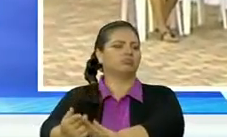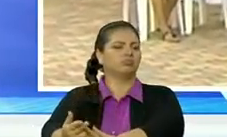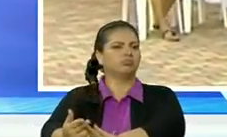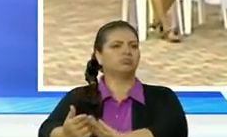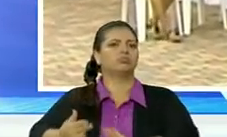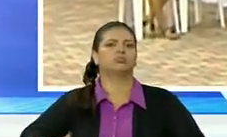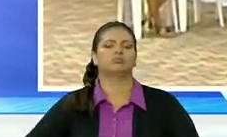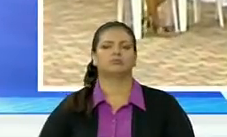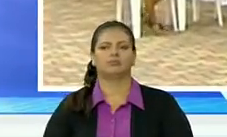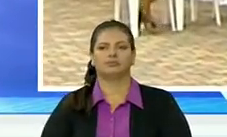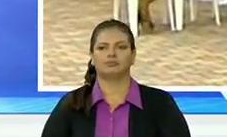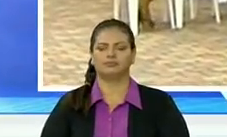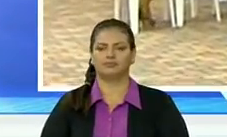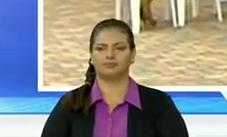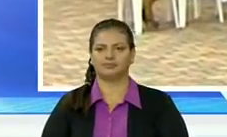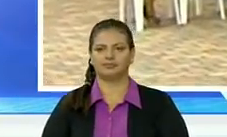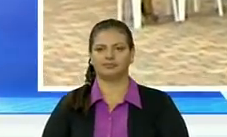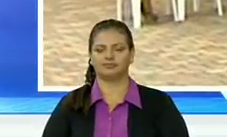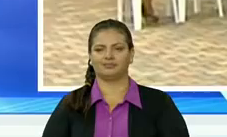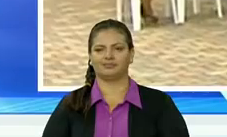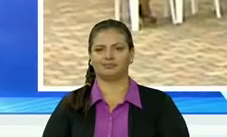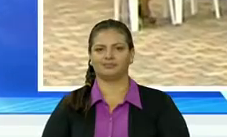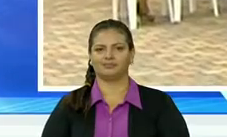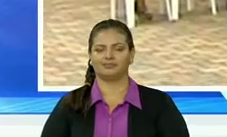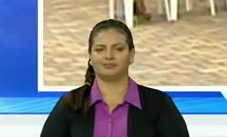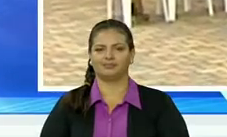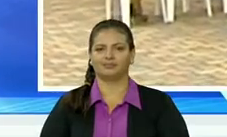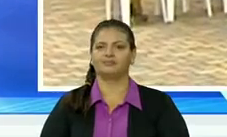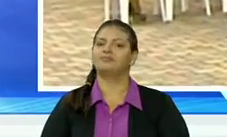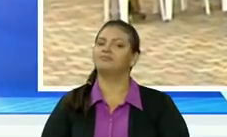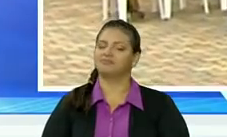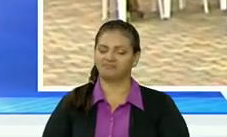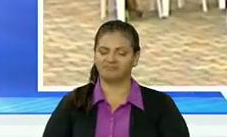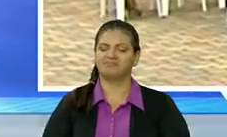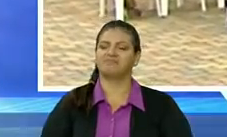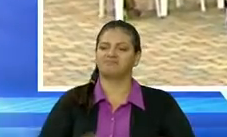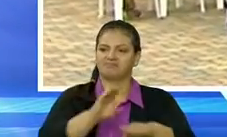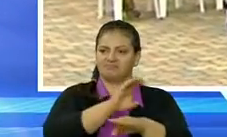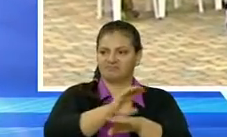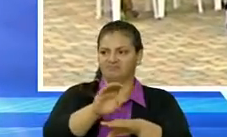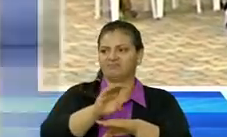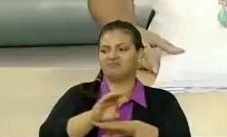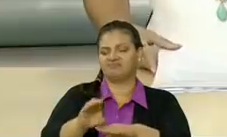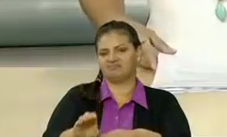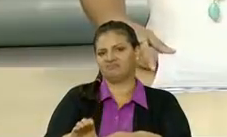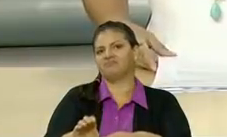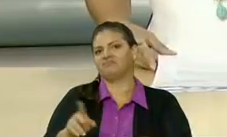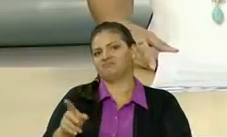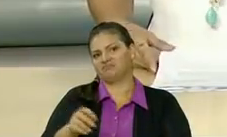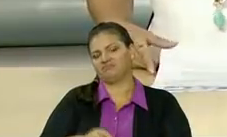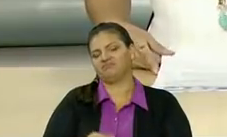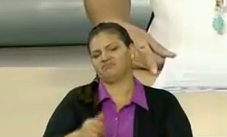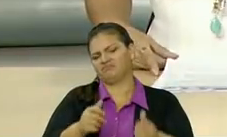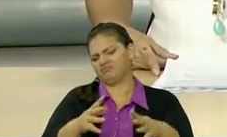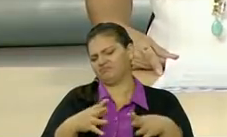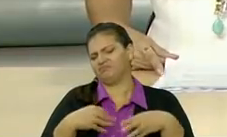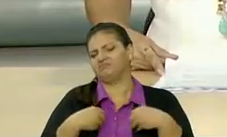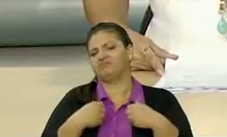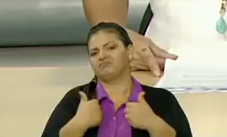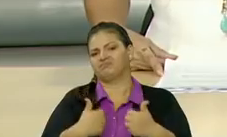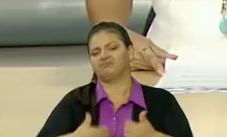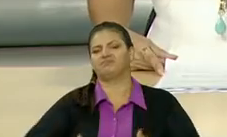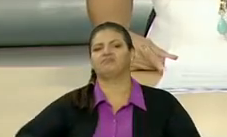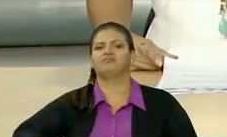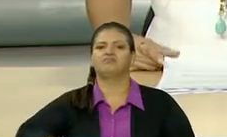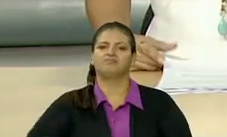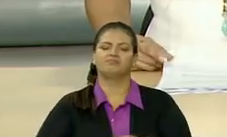Compañeros, muy buenos días. Buenos días, Charlie. Gracias, Charlie. Un muy buen consejo, dejar el cigarrillo. Hágalo. Vamos ahora con más información. En el